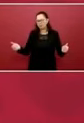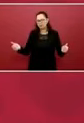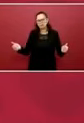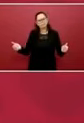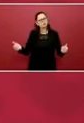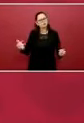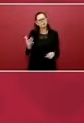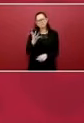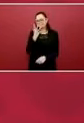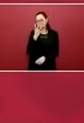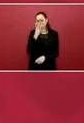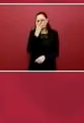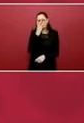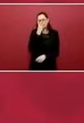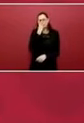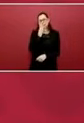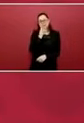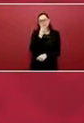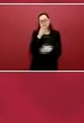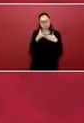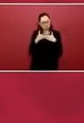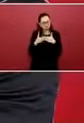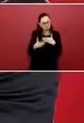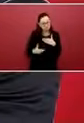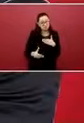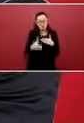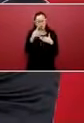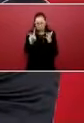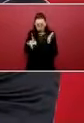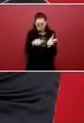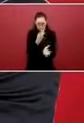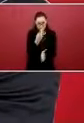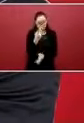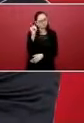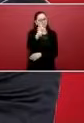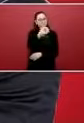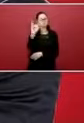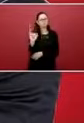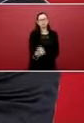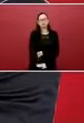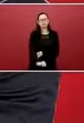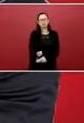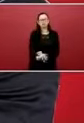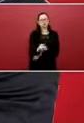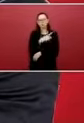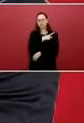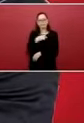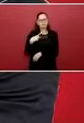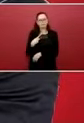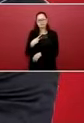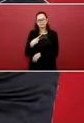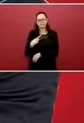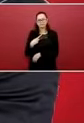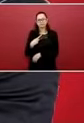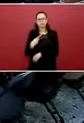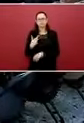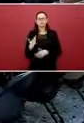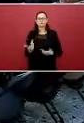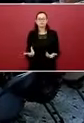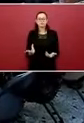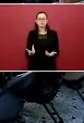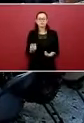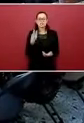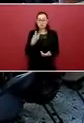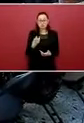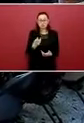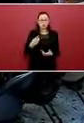nunca jamás debe volver a suceder en el país. Y todos tenemos que cuidar, así